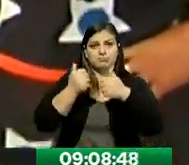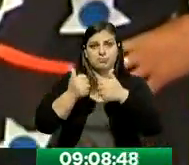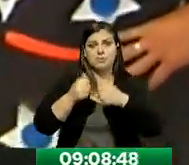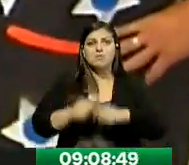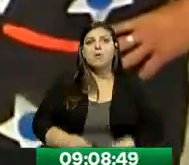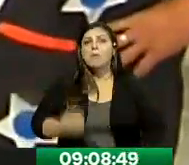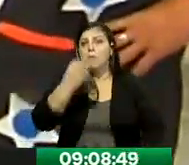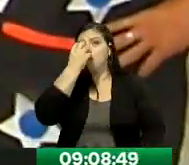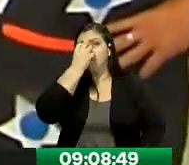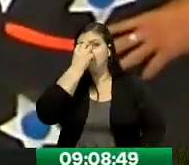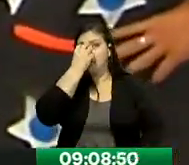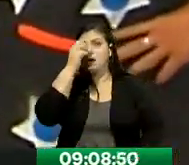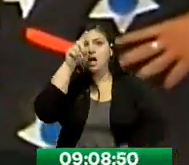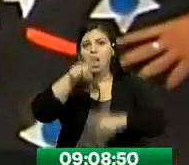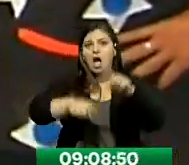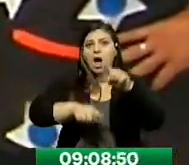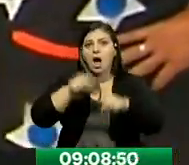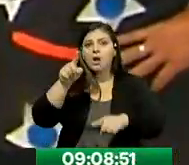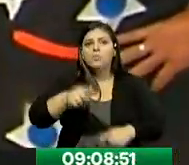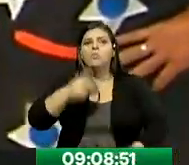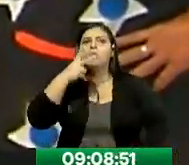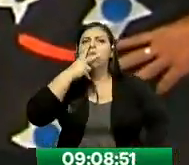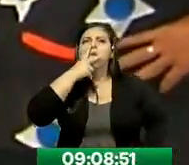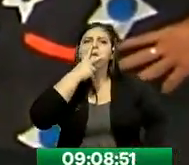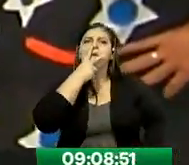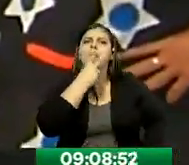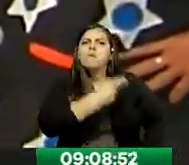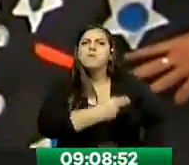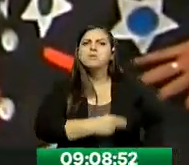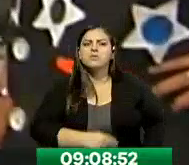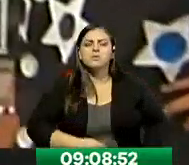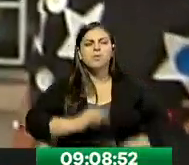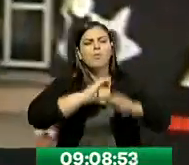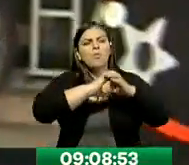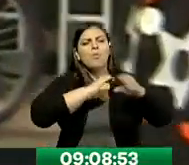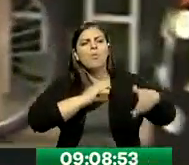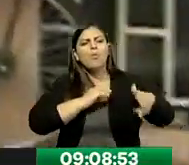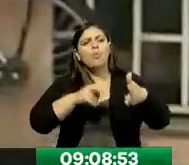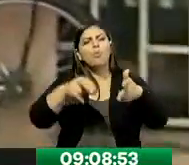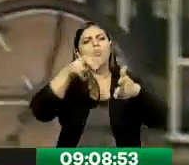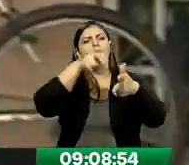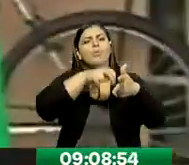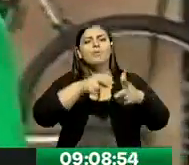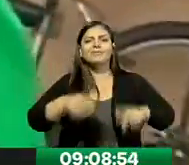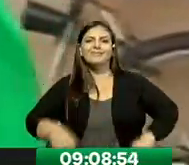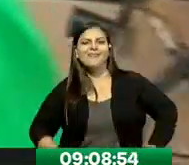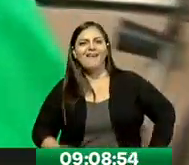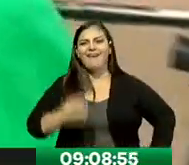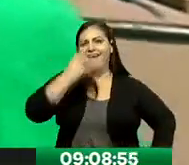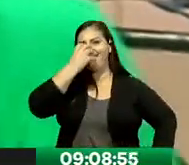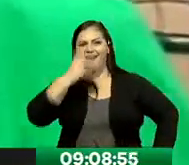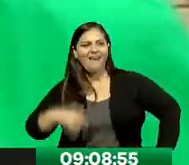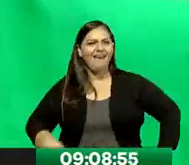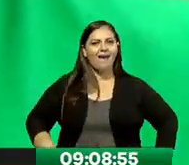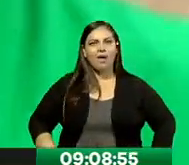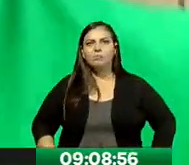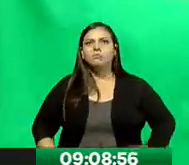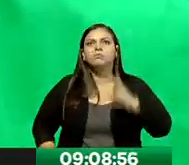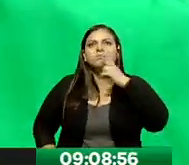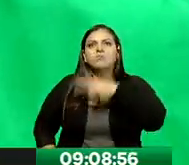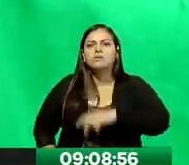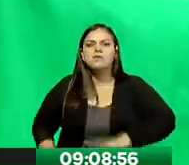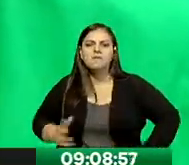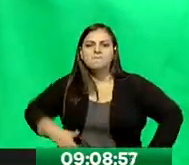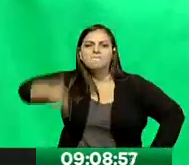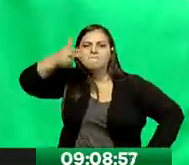de transporte urbano, supuestamente para brindar un show, y terminan asaltando a los pasajeros. ¿Eso les perjudica a ustedes? Exacto. Bueno, de Canal 4,